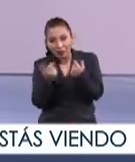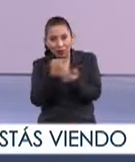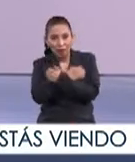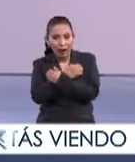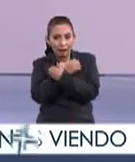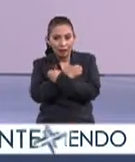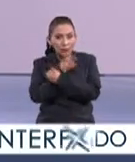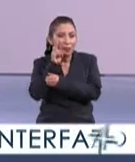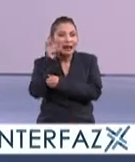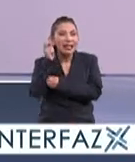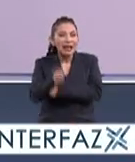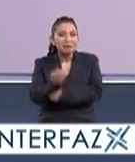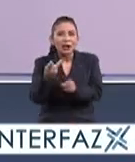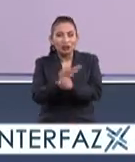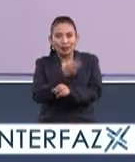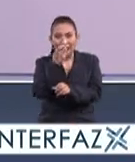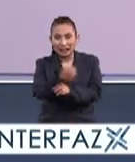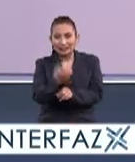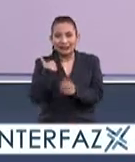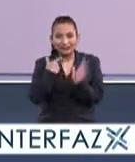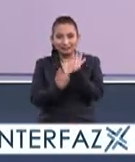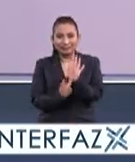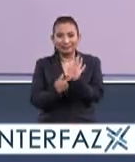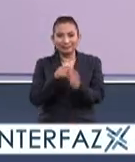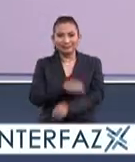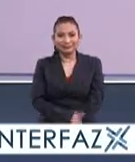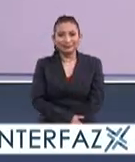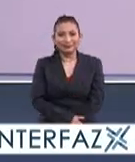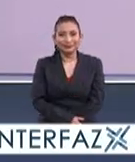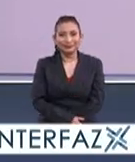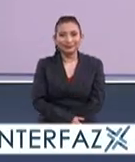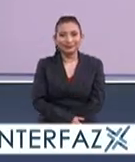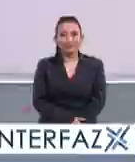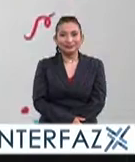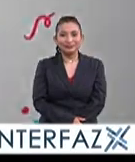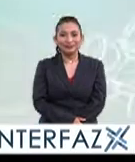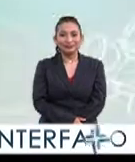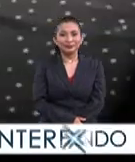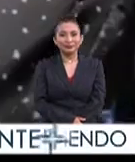de educación. Veamos los pormenores de este singular evento.